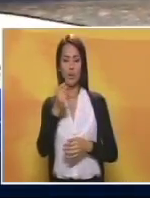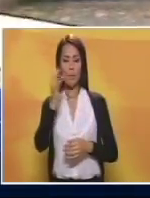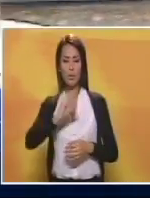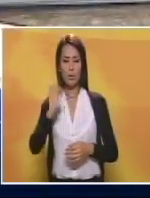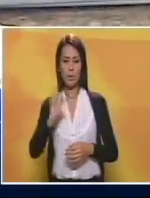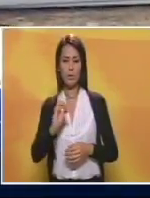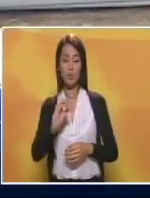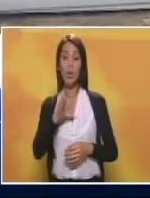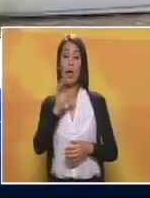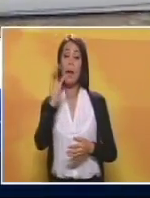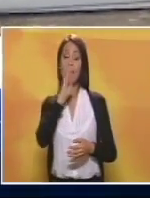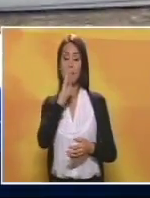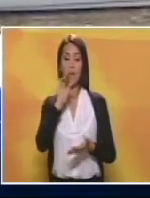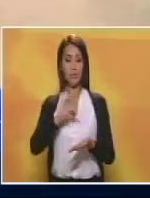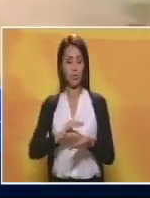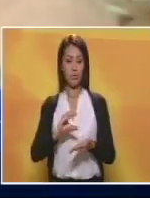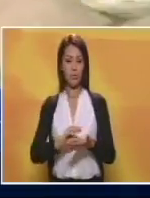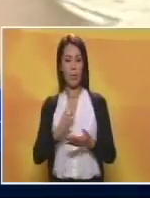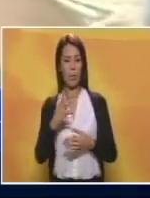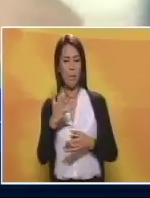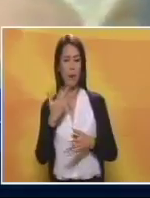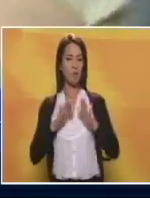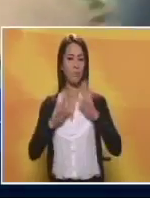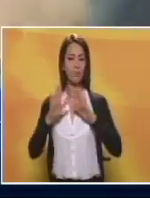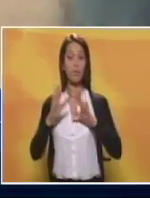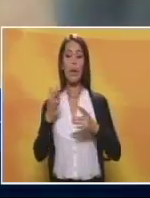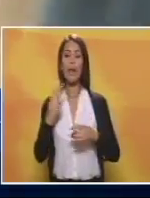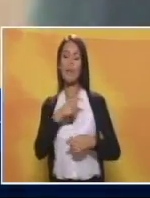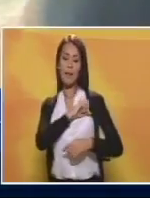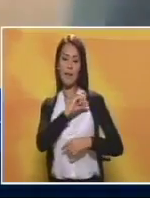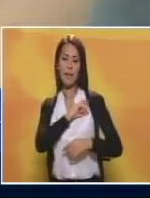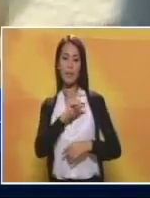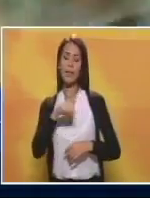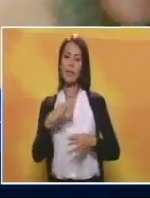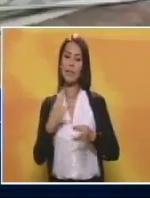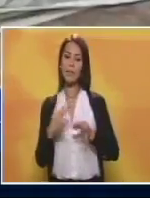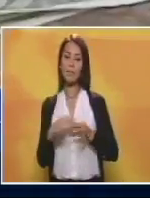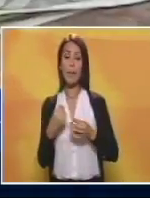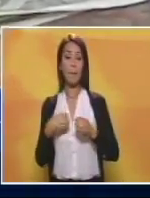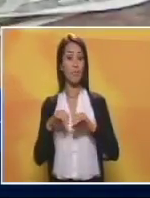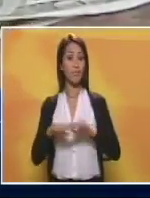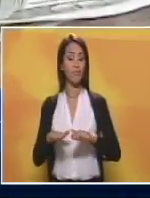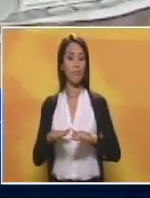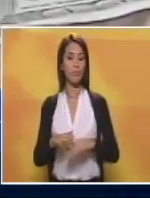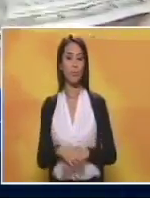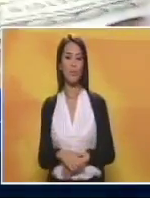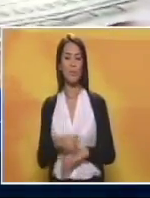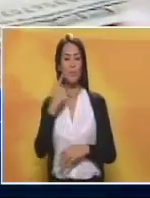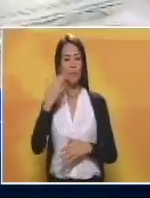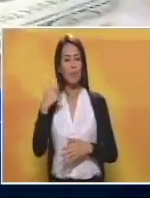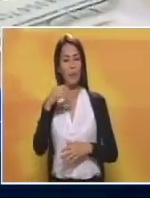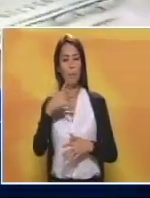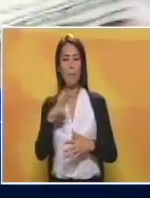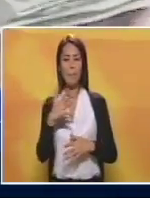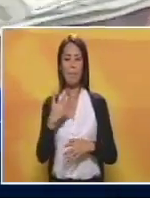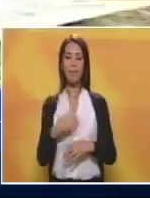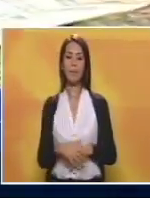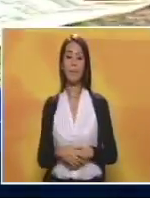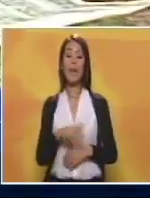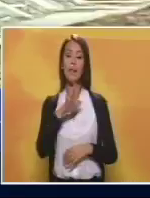Central reactivó las subastas a finales de enero, luego de que en septiembre de 2017 se suspendiera. En aquel momento registró una tasa